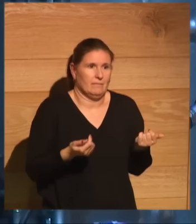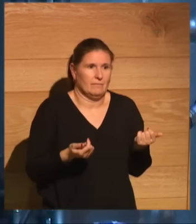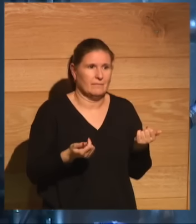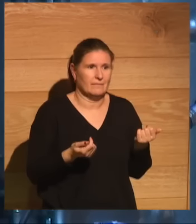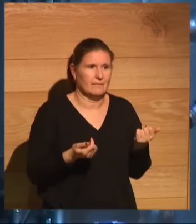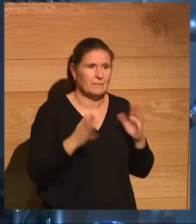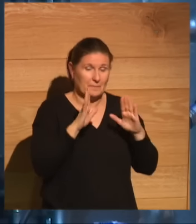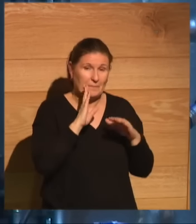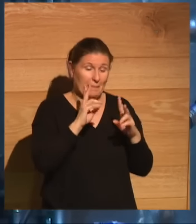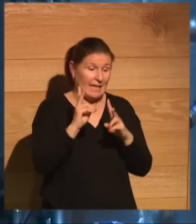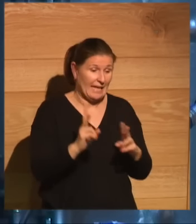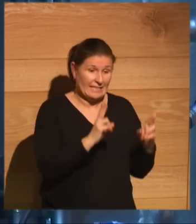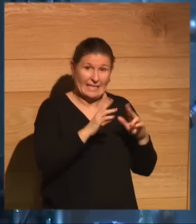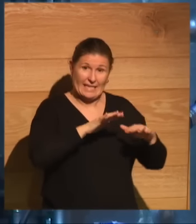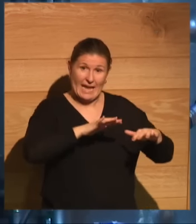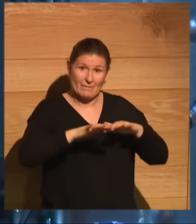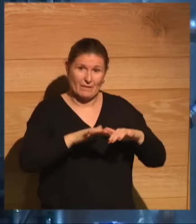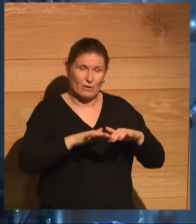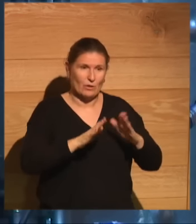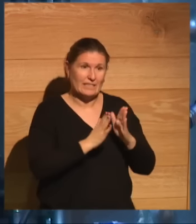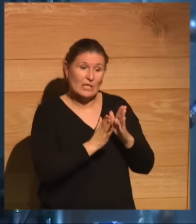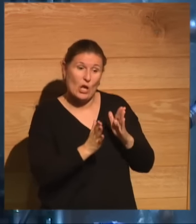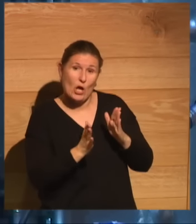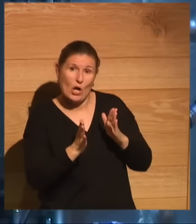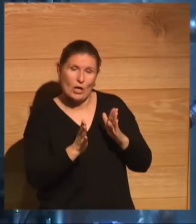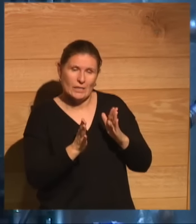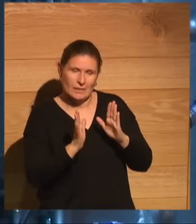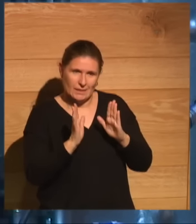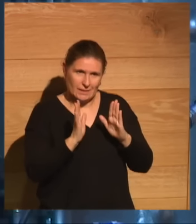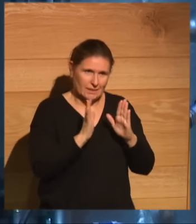La serie de animación, y nos desviamos medio milímetro,